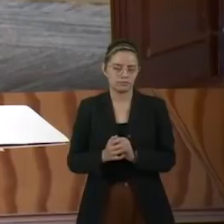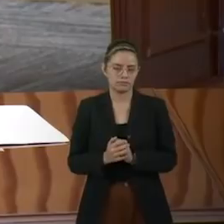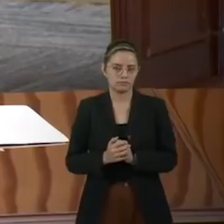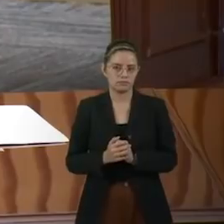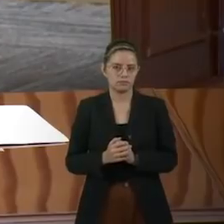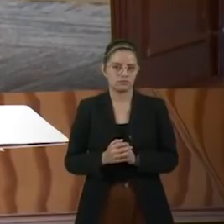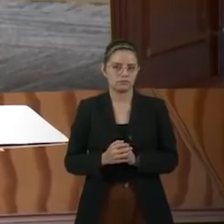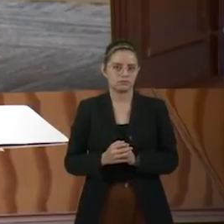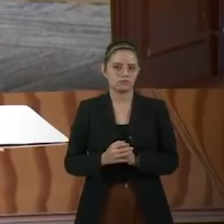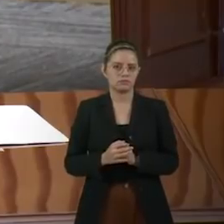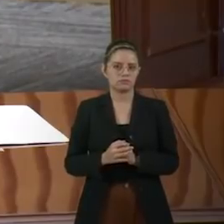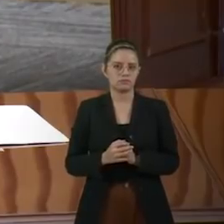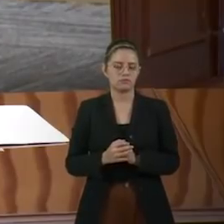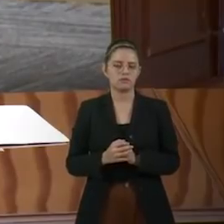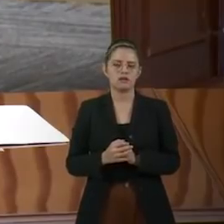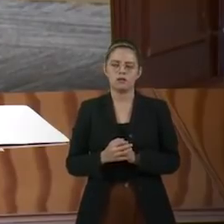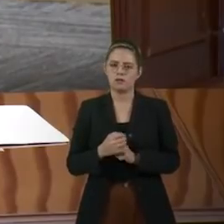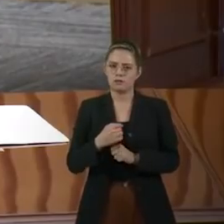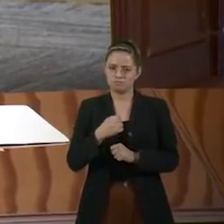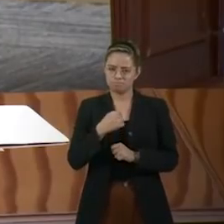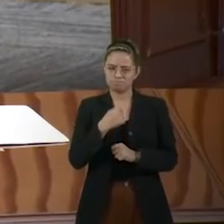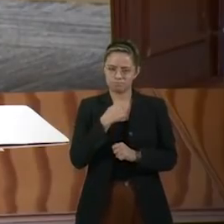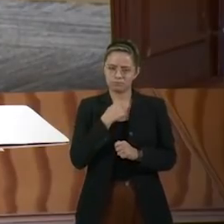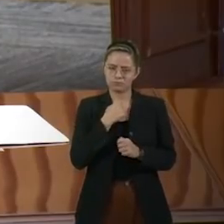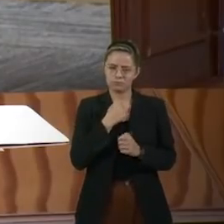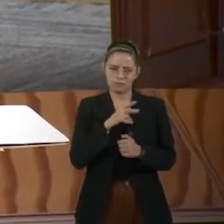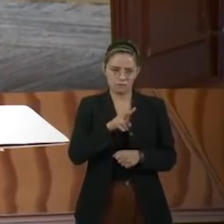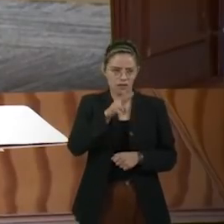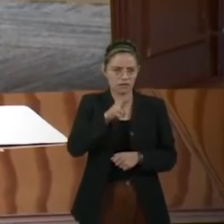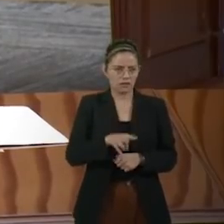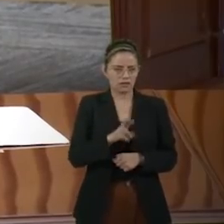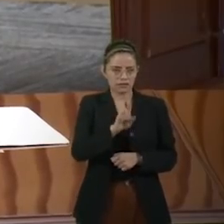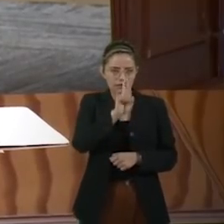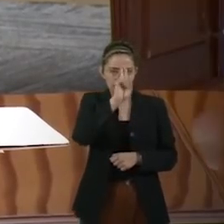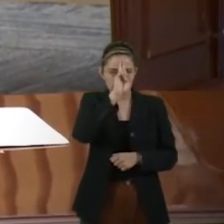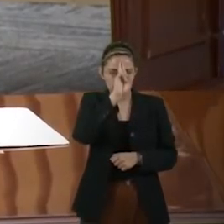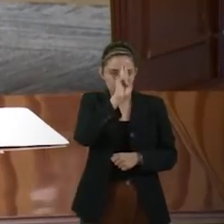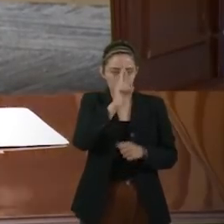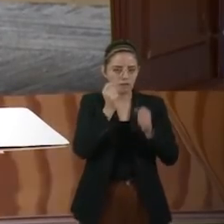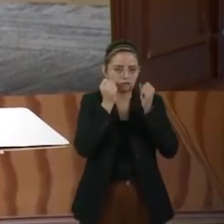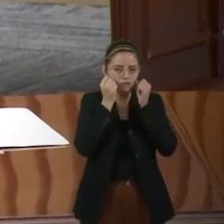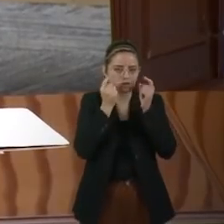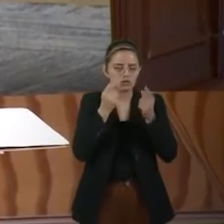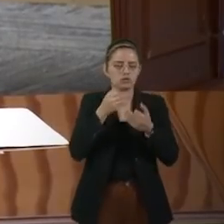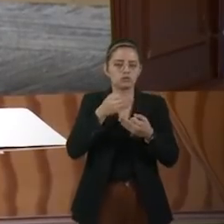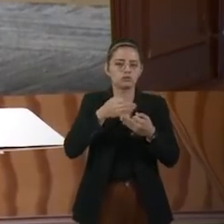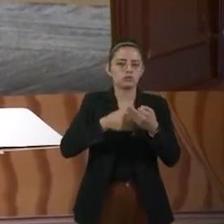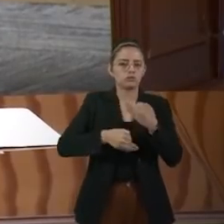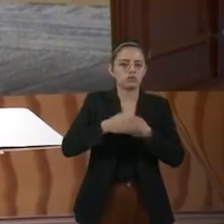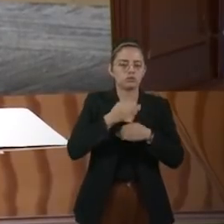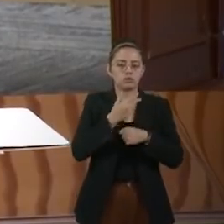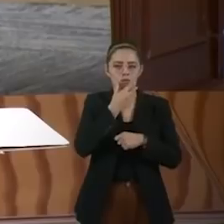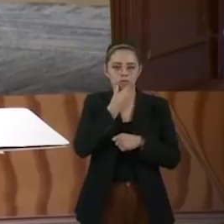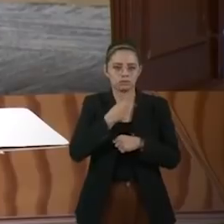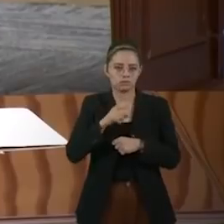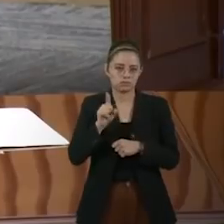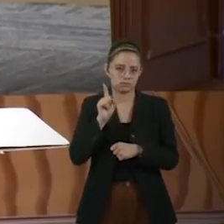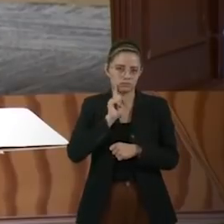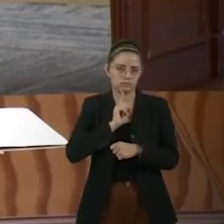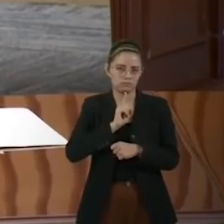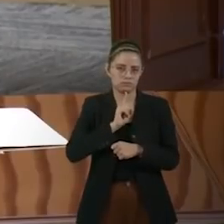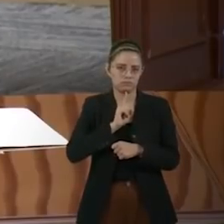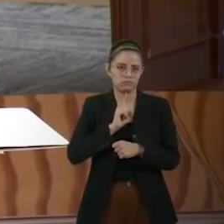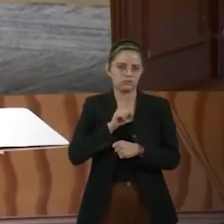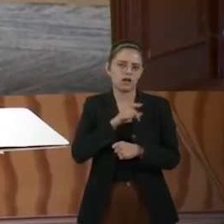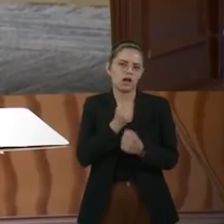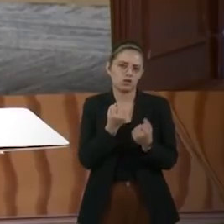exclamó. Córdoba, quien presidió la sesión extraordinaria del Consejo General del INE en la que se presentó un informe del avance que lleva el proceso,